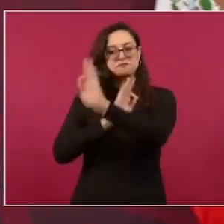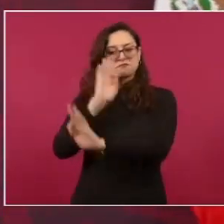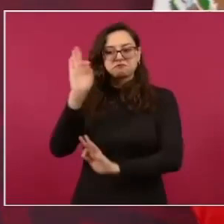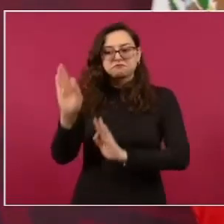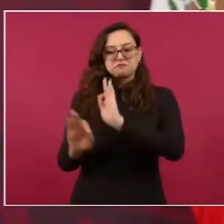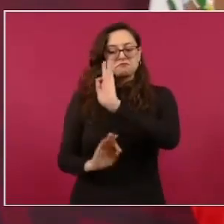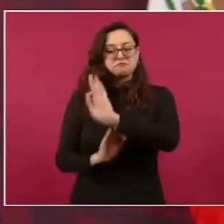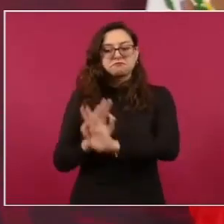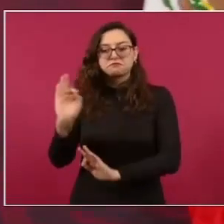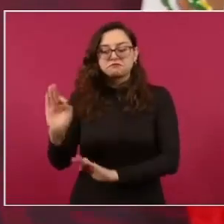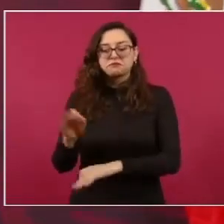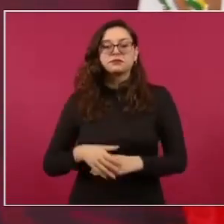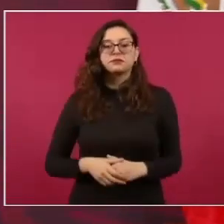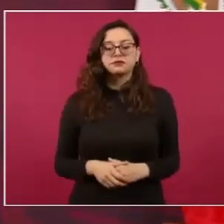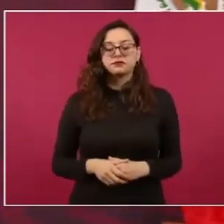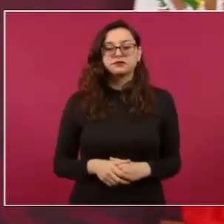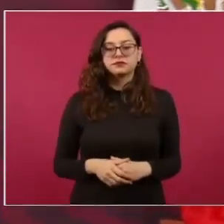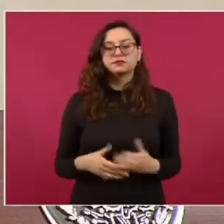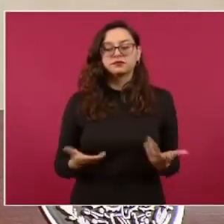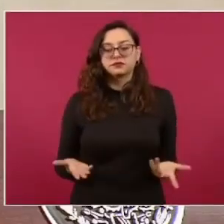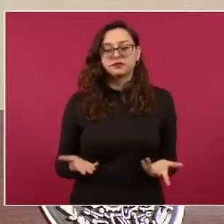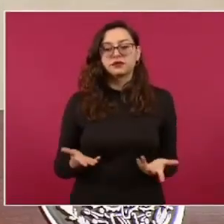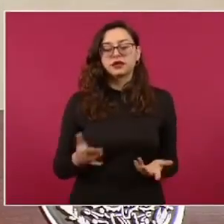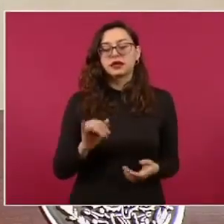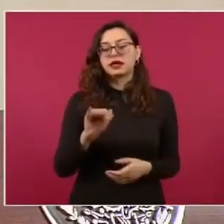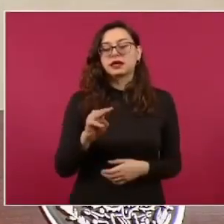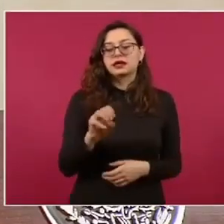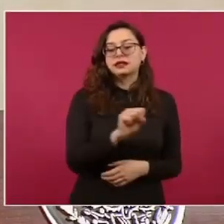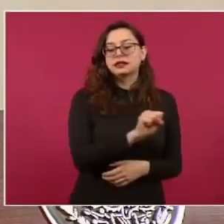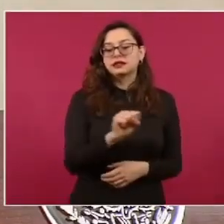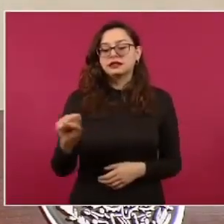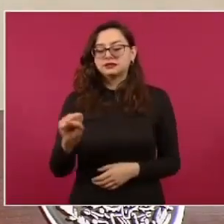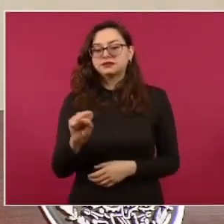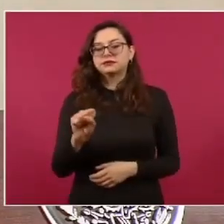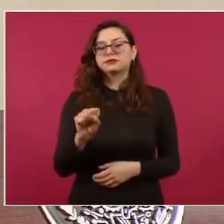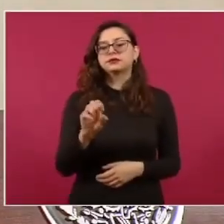que se conoce como IMSS Bienestar.